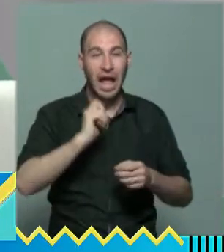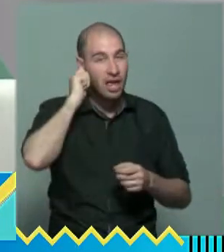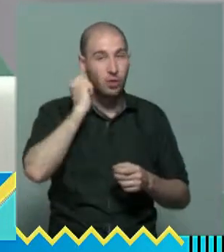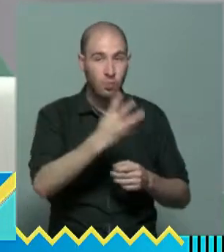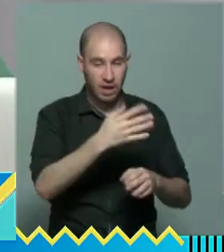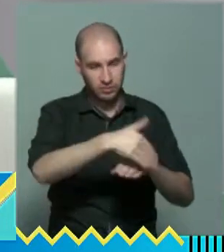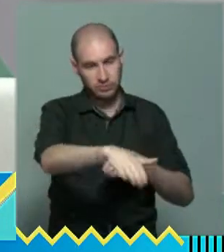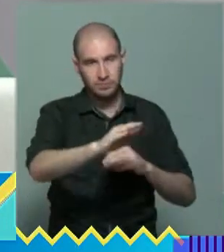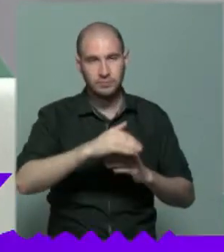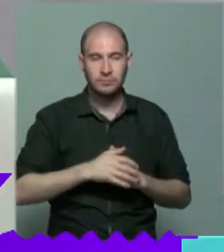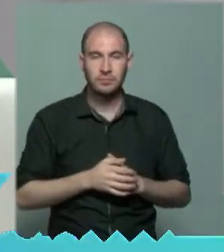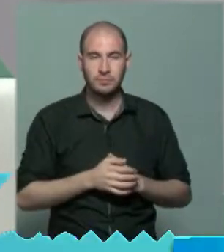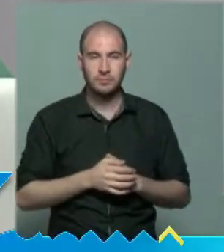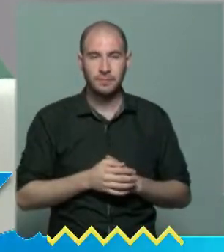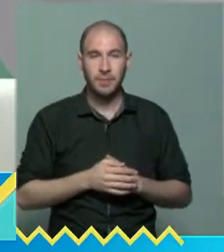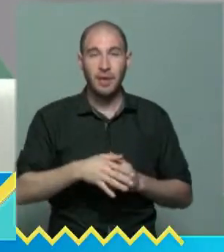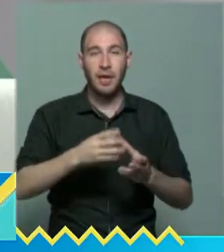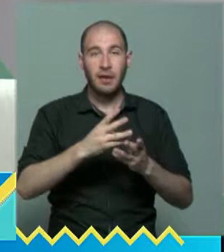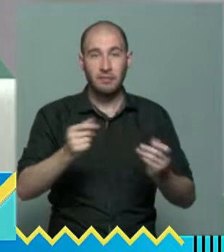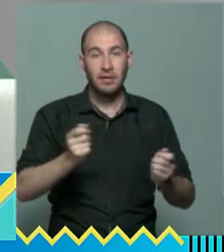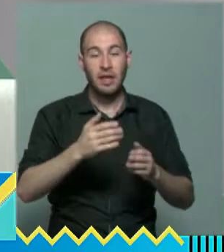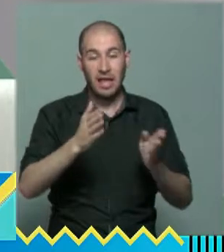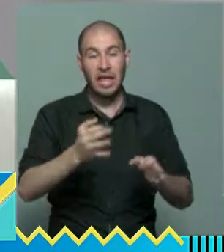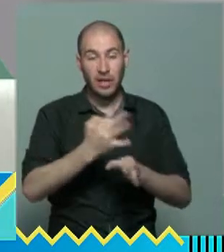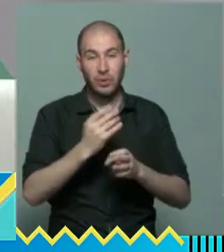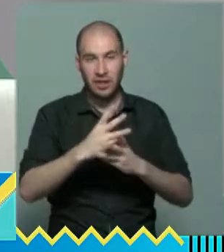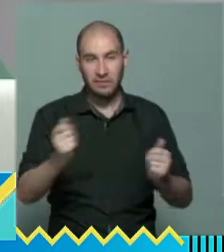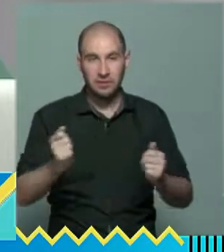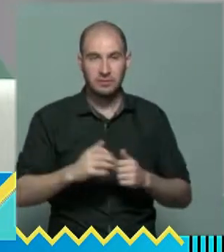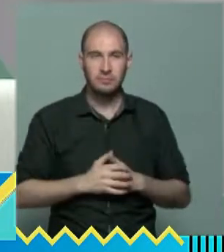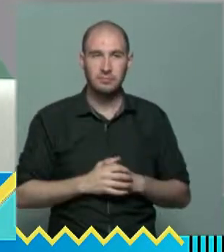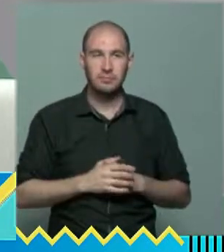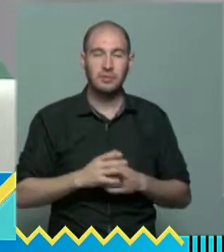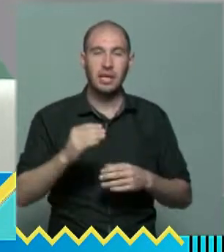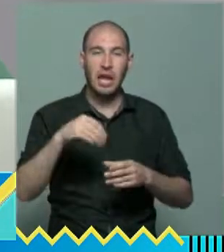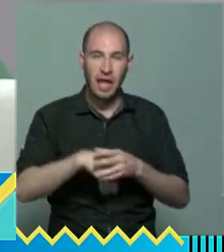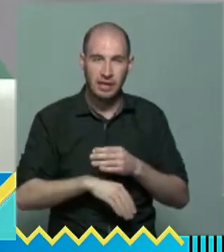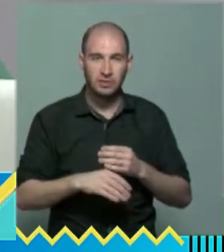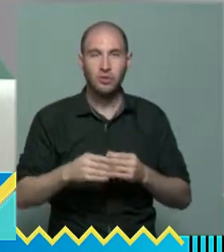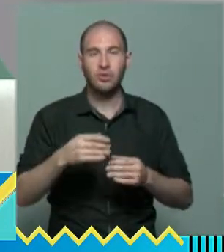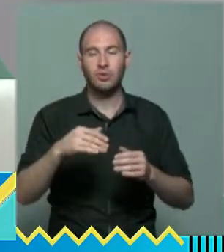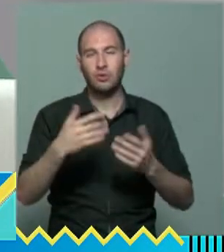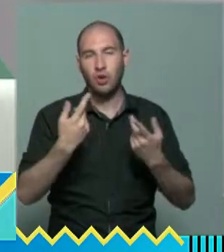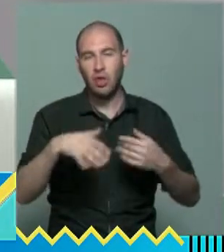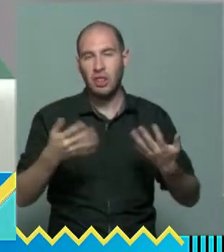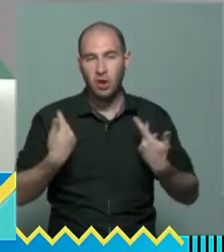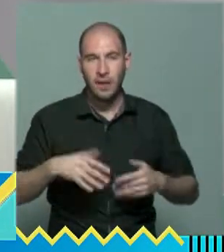años y que finaliza su etapa escolar, digamos, dentro del sistema normal a los 17,